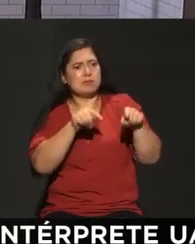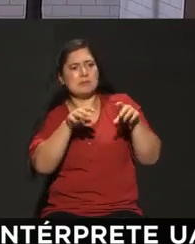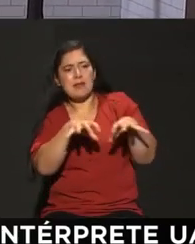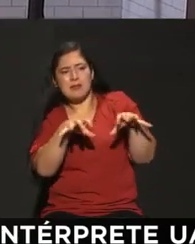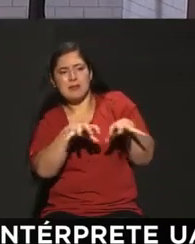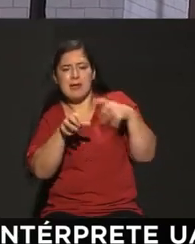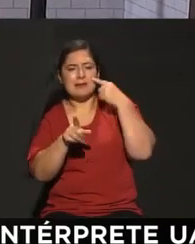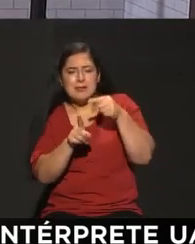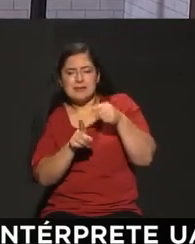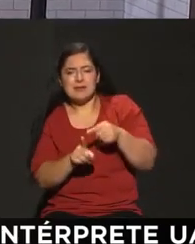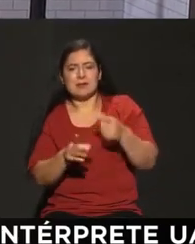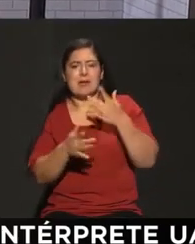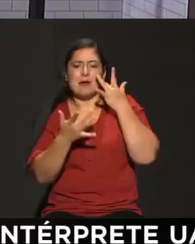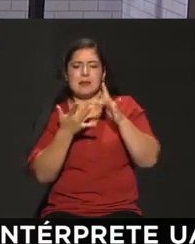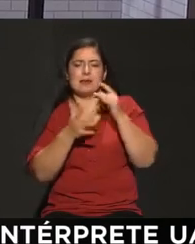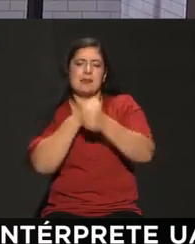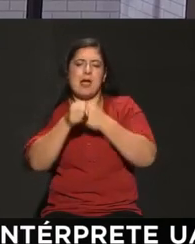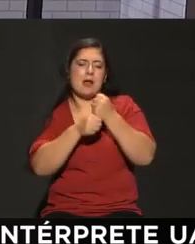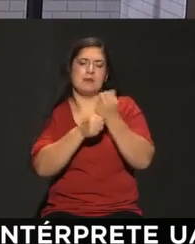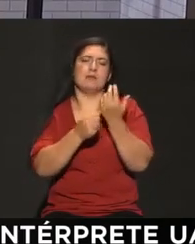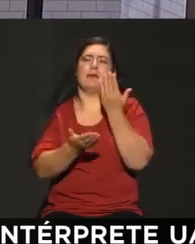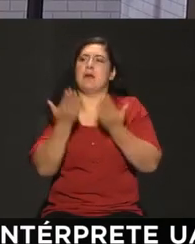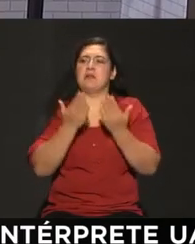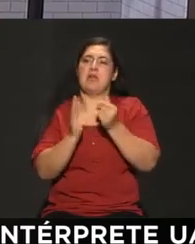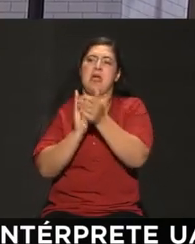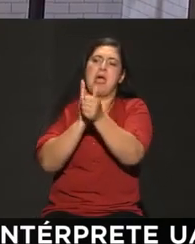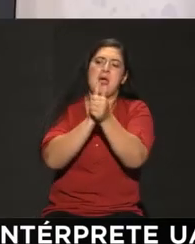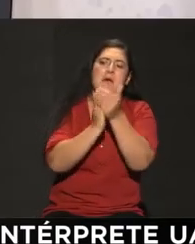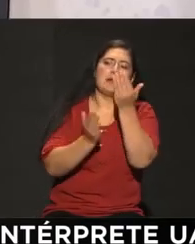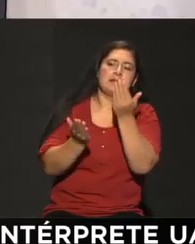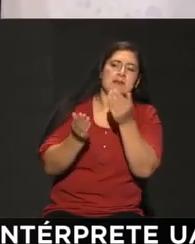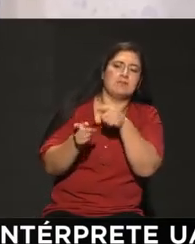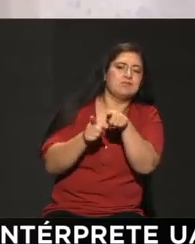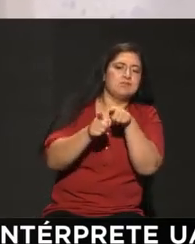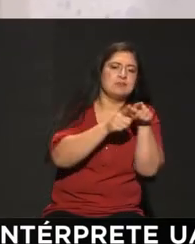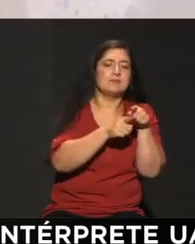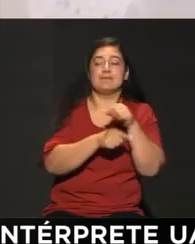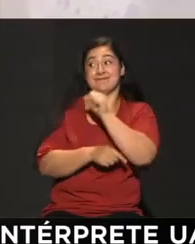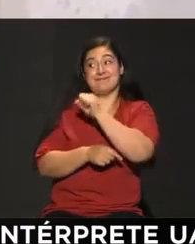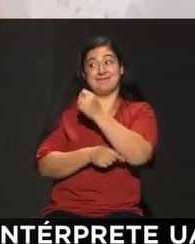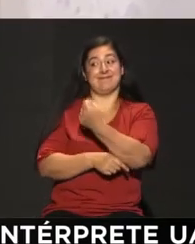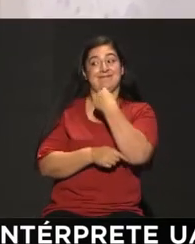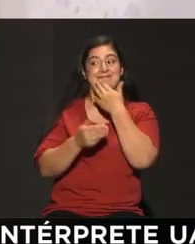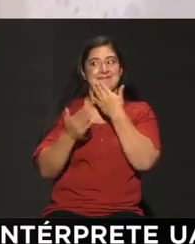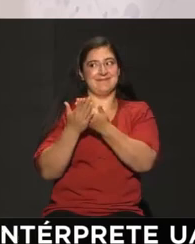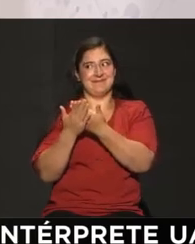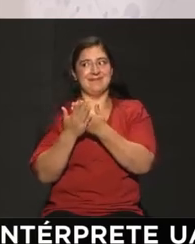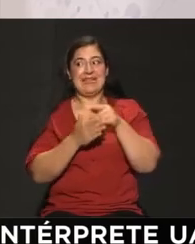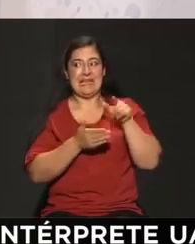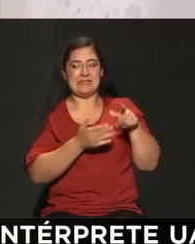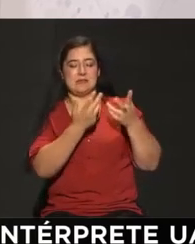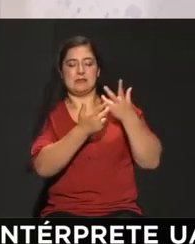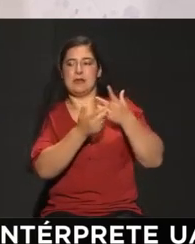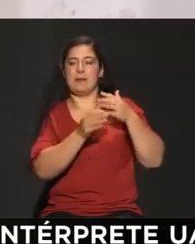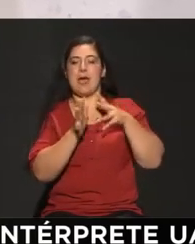muy específicas para edades también, de acuerdo, digamos, a la capacidad. Qué buena esa pregunta. Psicomotion es un sistema de